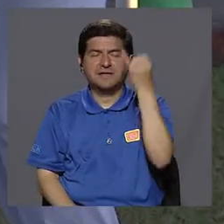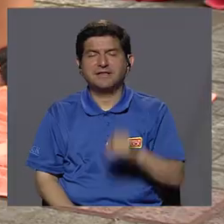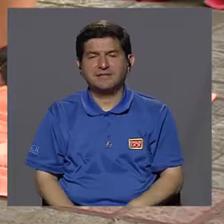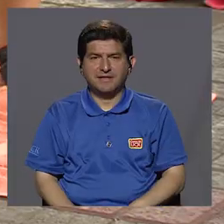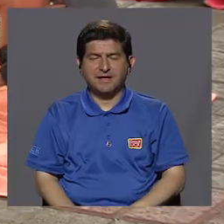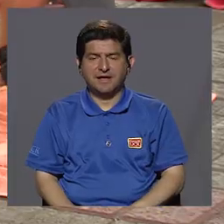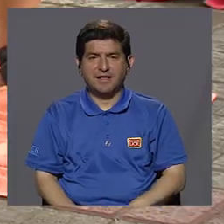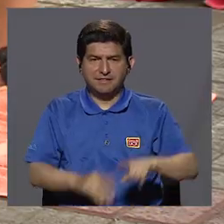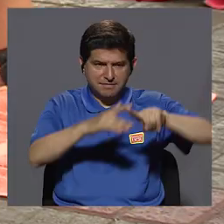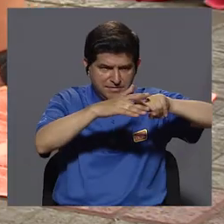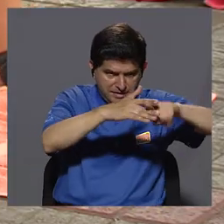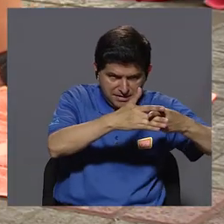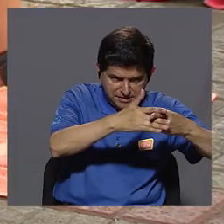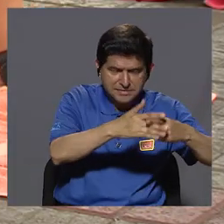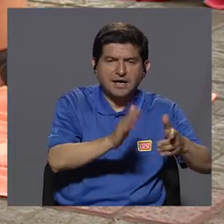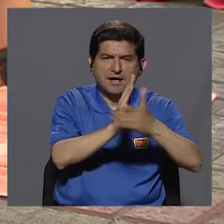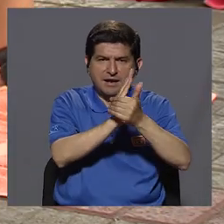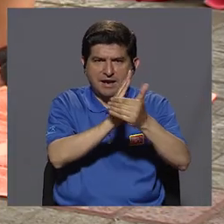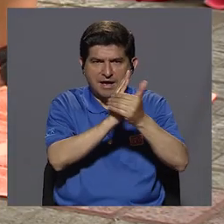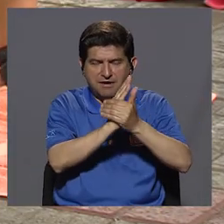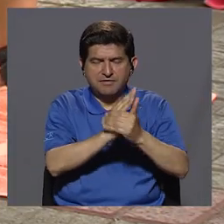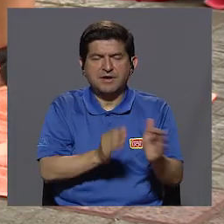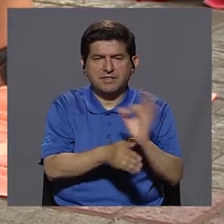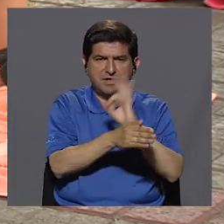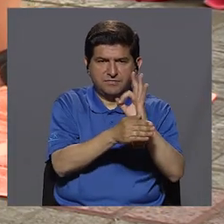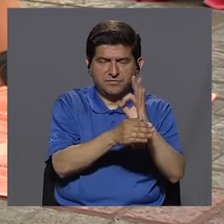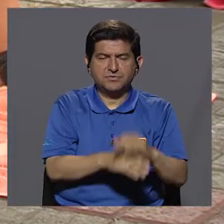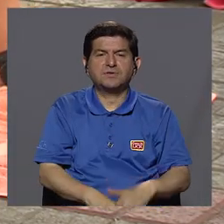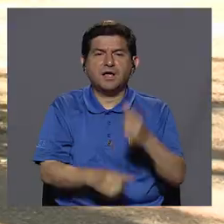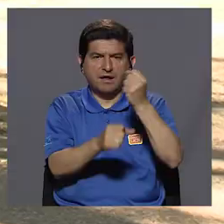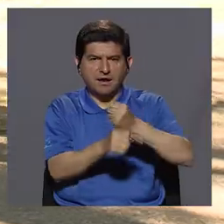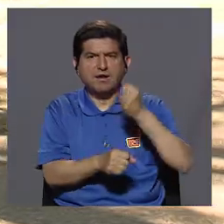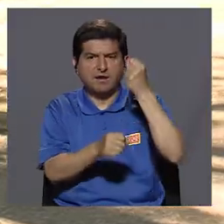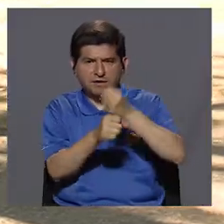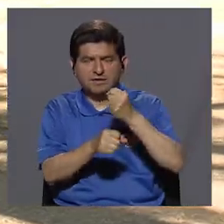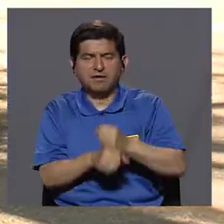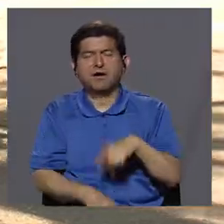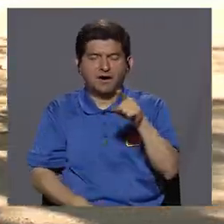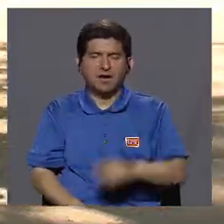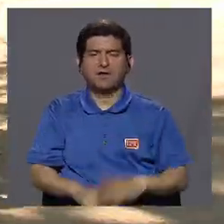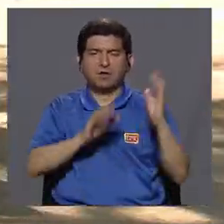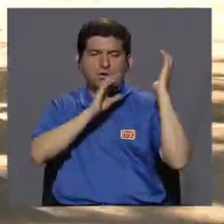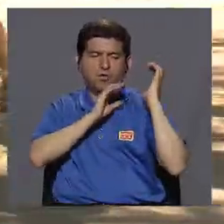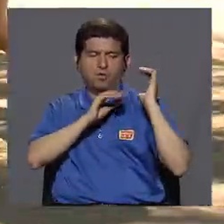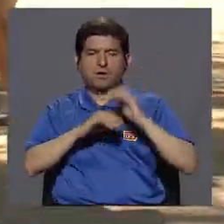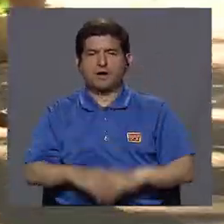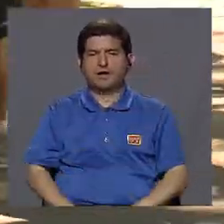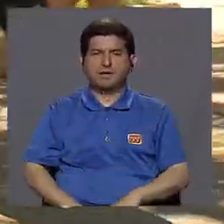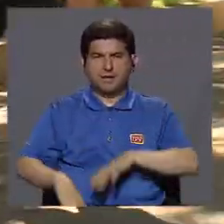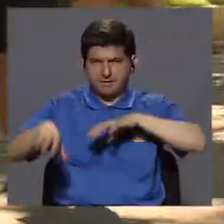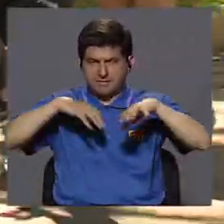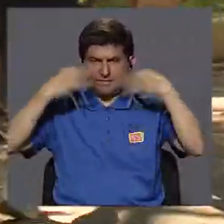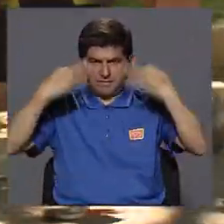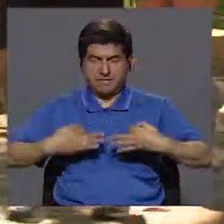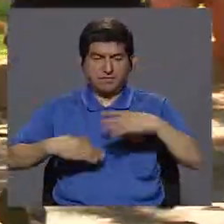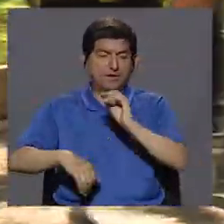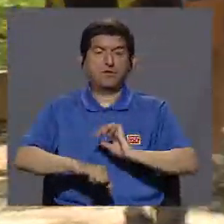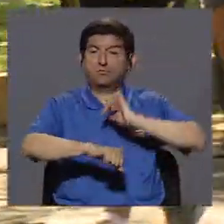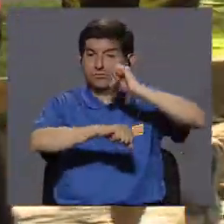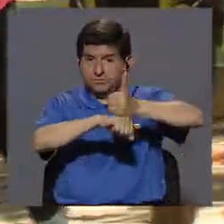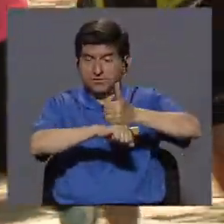punto x verdad para saber cuál es la capacidad máxima funcional y empezar a trabajar con esas cargas de ejercicio o eventualmente también